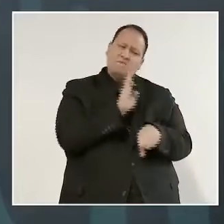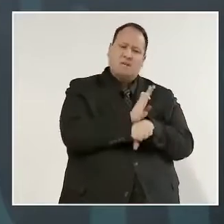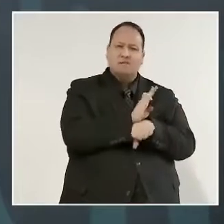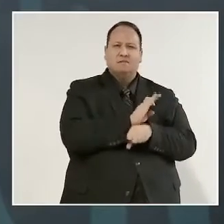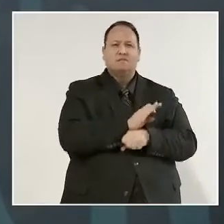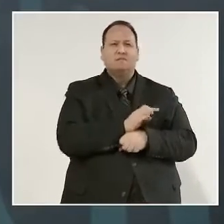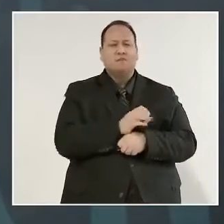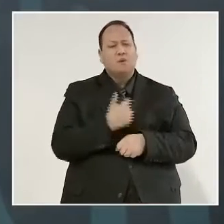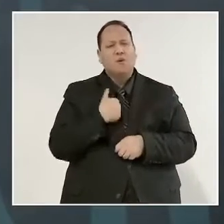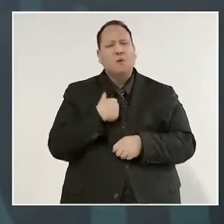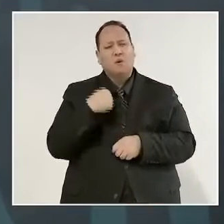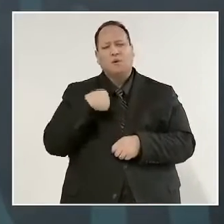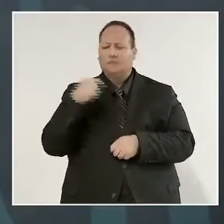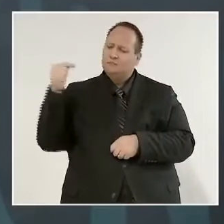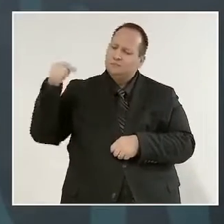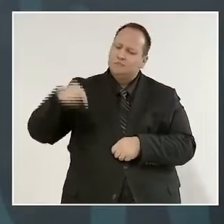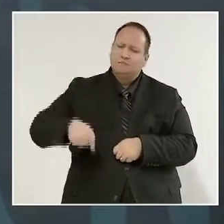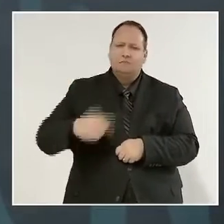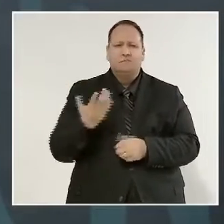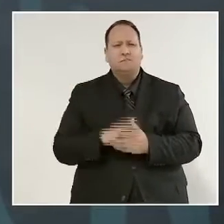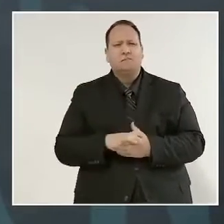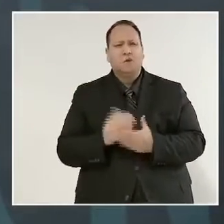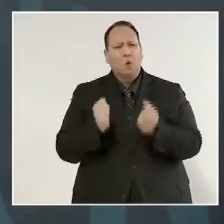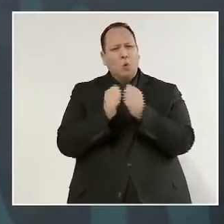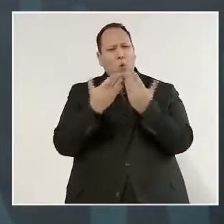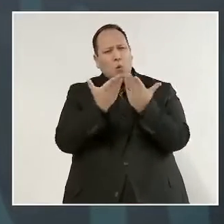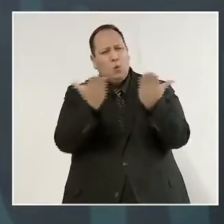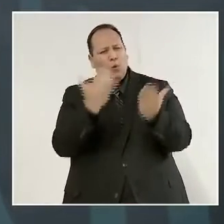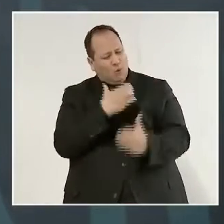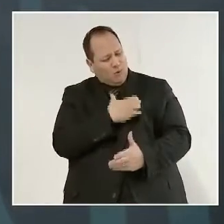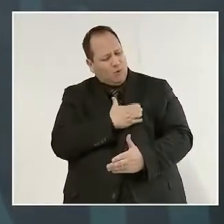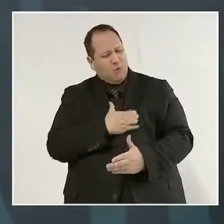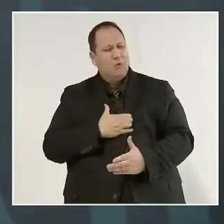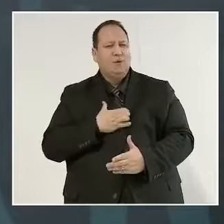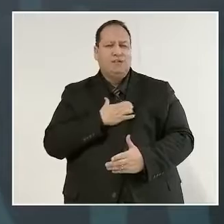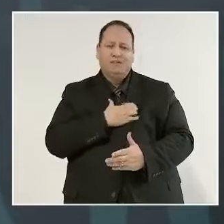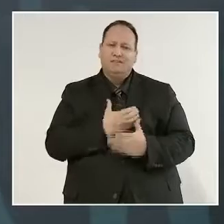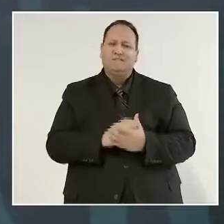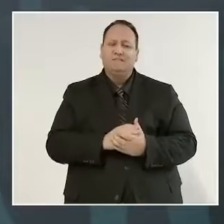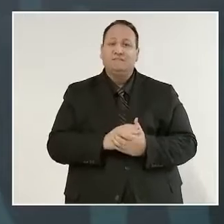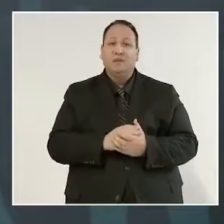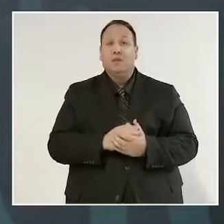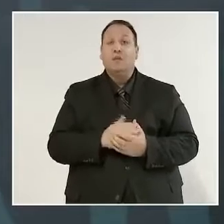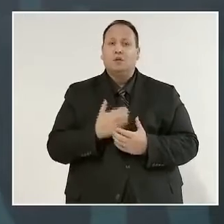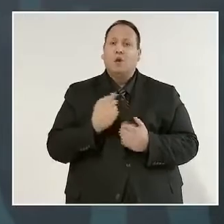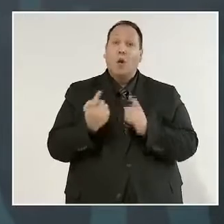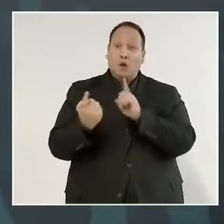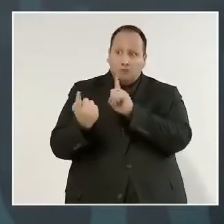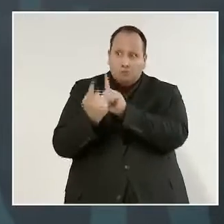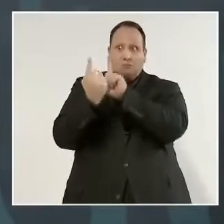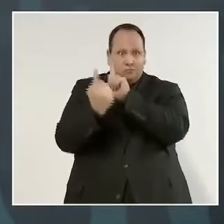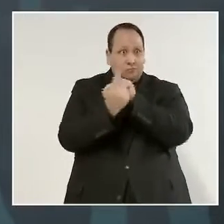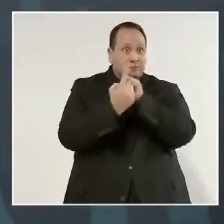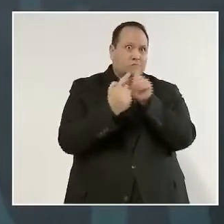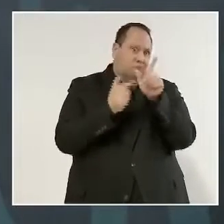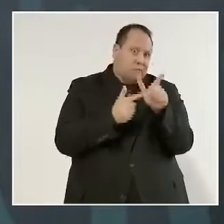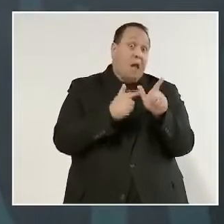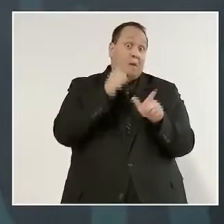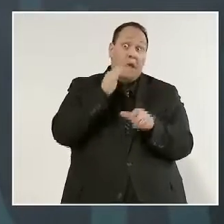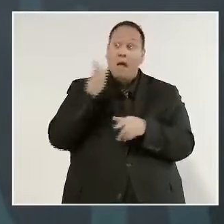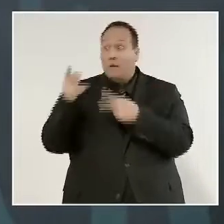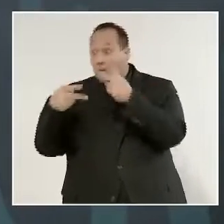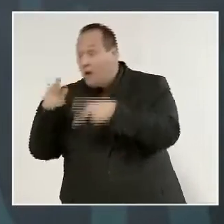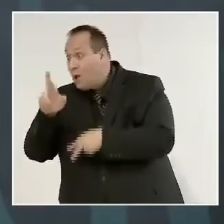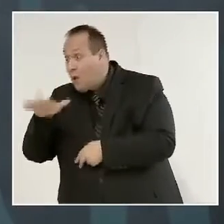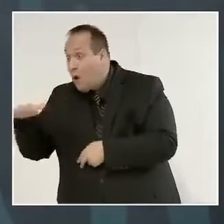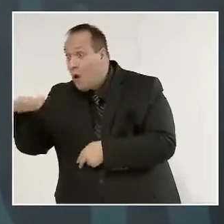Me dio mucho gusto estar aquí con ustedes. Nos vamos a seguir encontrando. Bueno, mañana vamos a Rosarito y